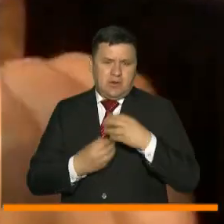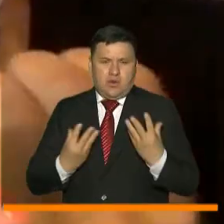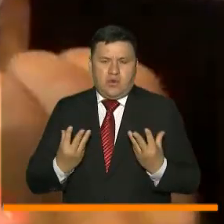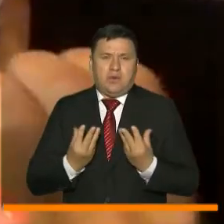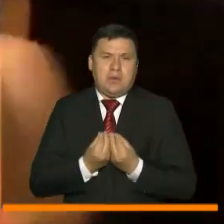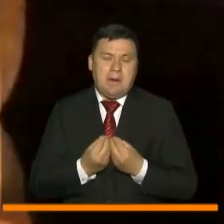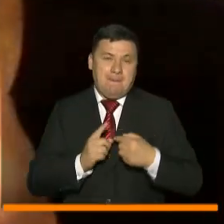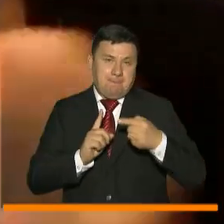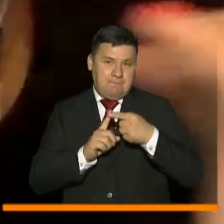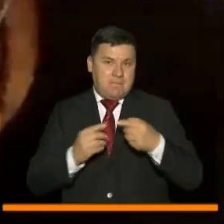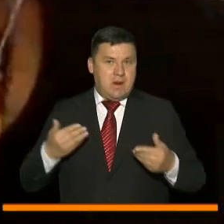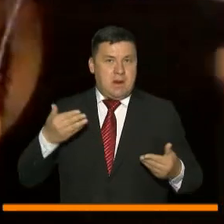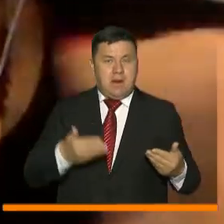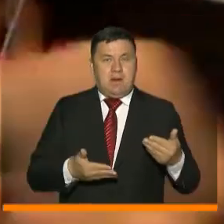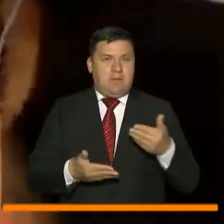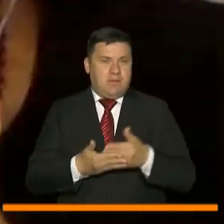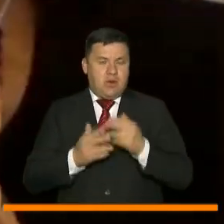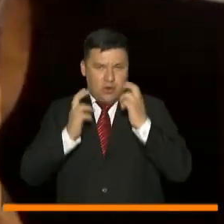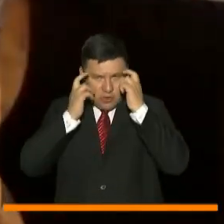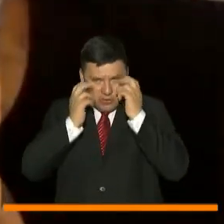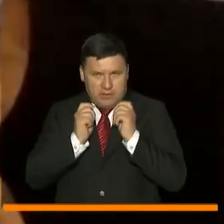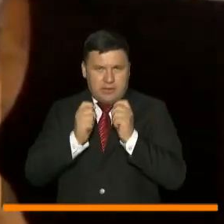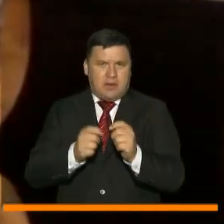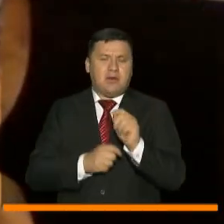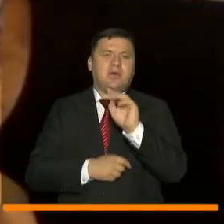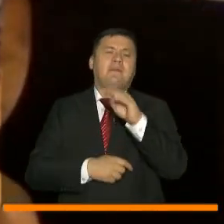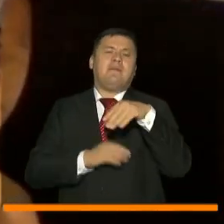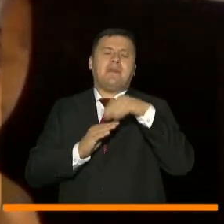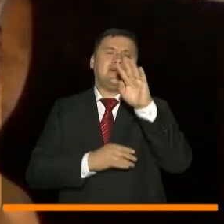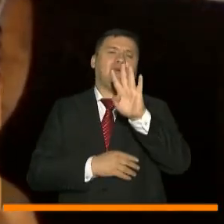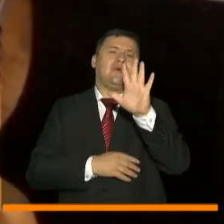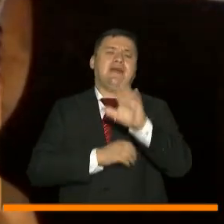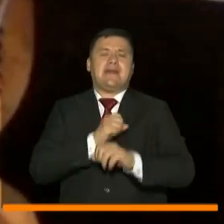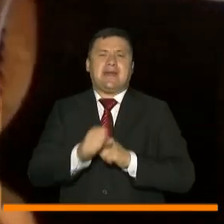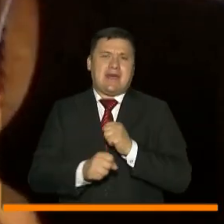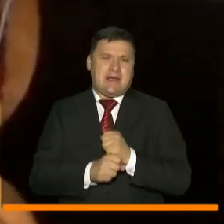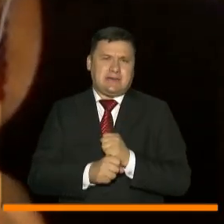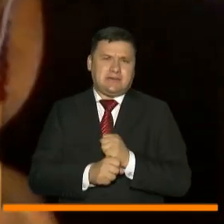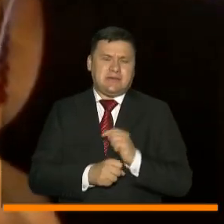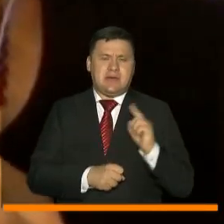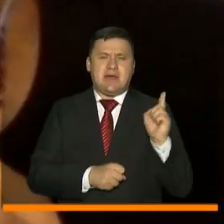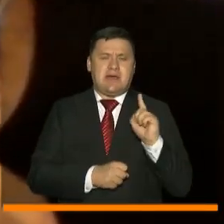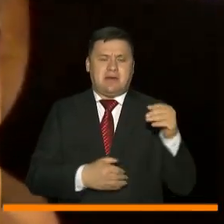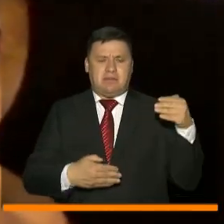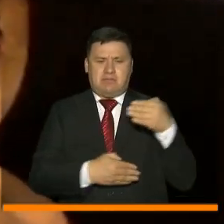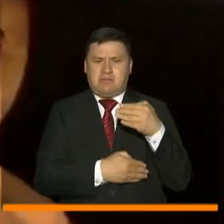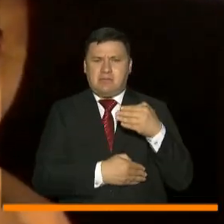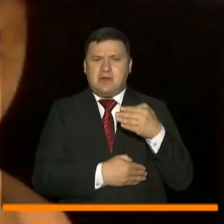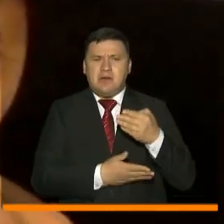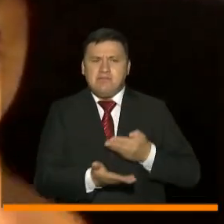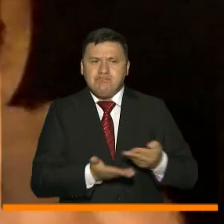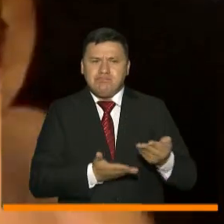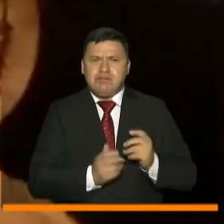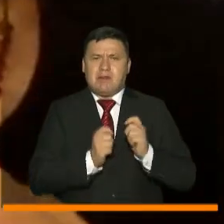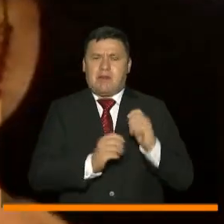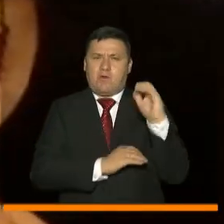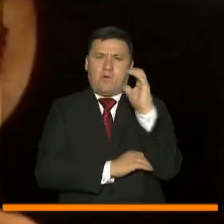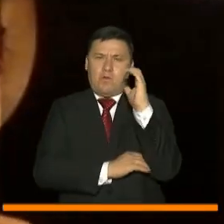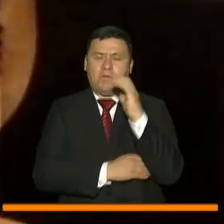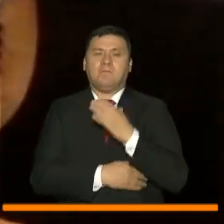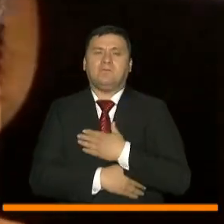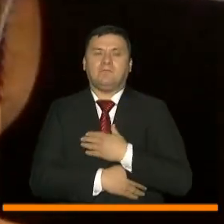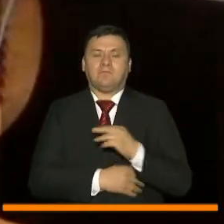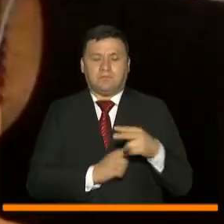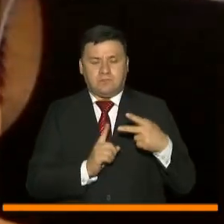equipo. Primero, aportando su conocimiento, más de 45 años, lo decías, Nacho, ahora sirviéndole al país.